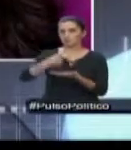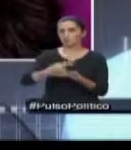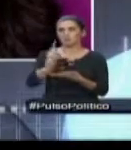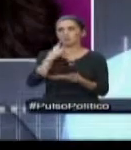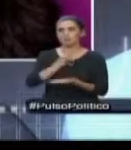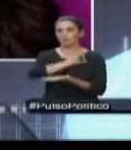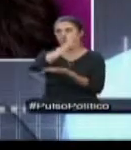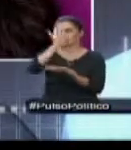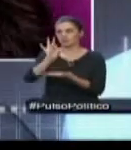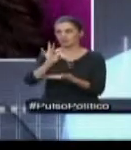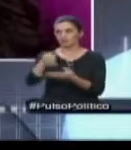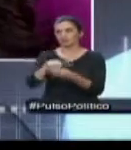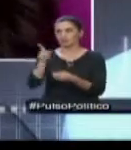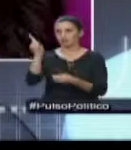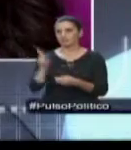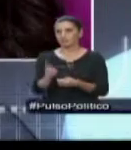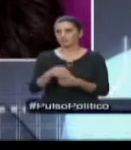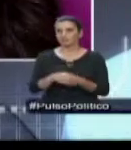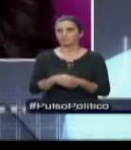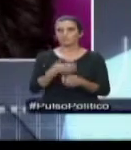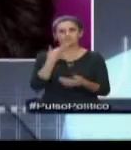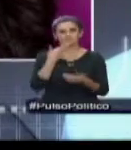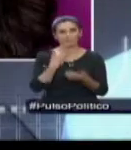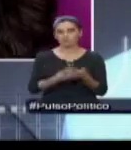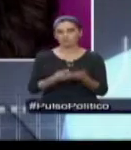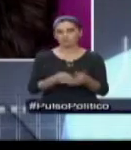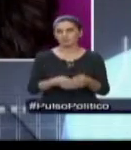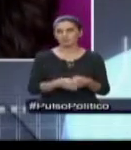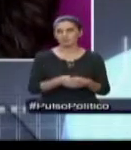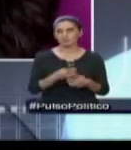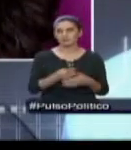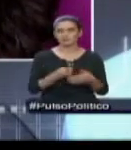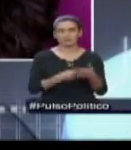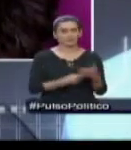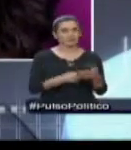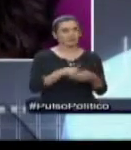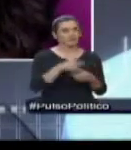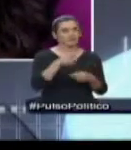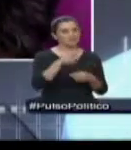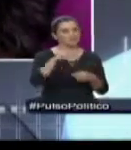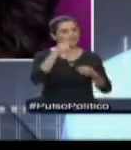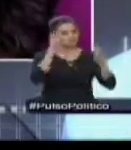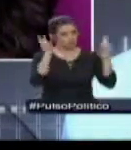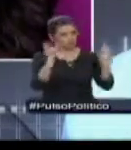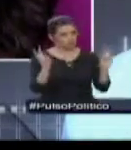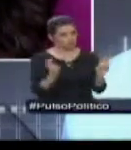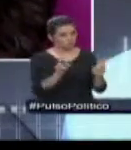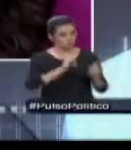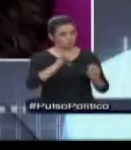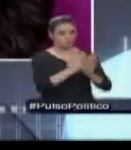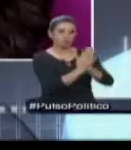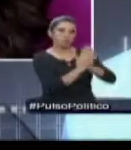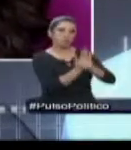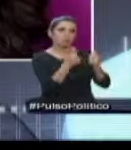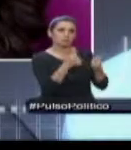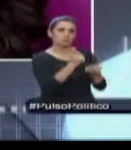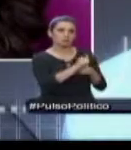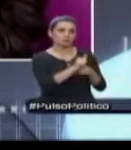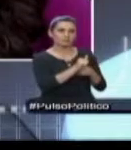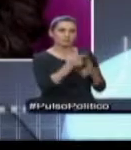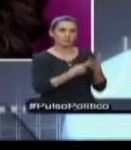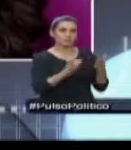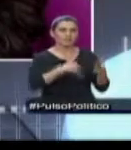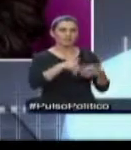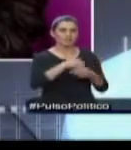representarlos ante la asamblea nacional asegura unitaria la respuesta un minuto que en ese y otros temas deberíamos copiar las buenas prácticas que hay en el